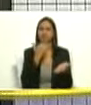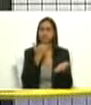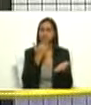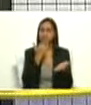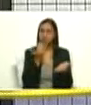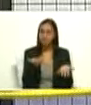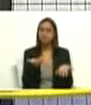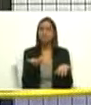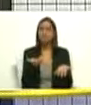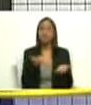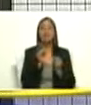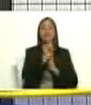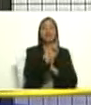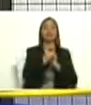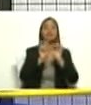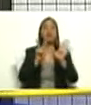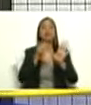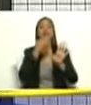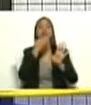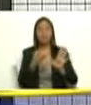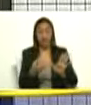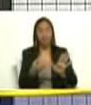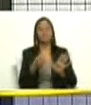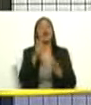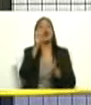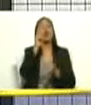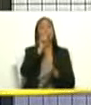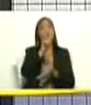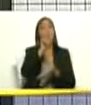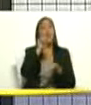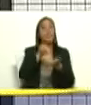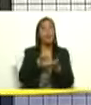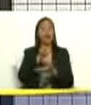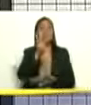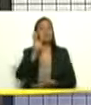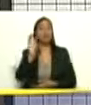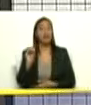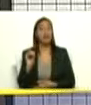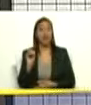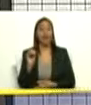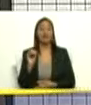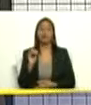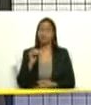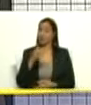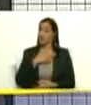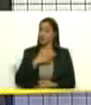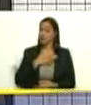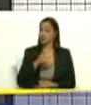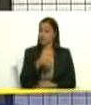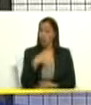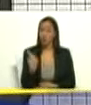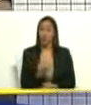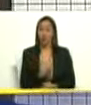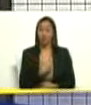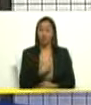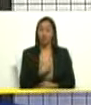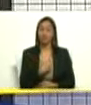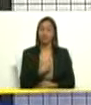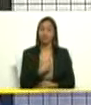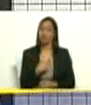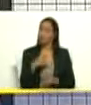17 de diciembre del 2030 nosotros y